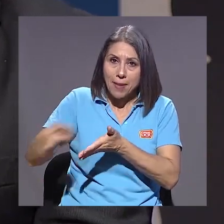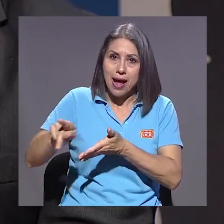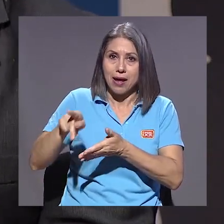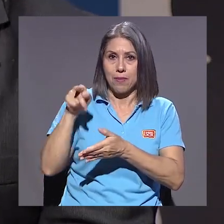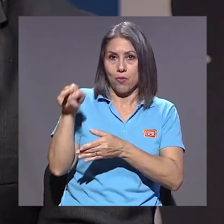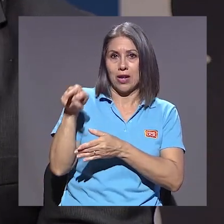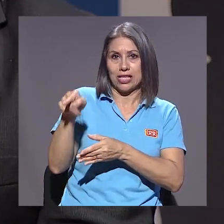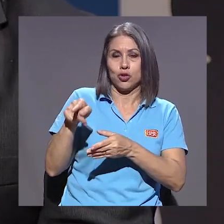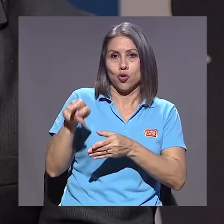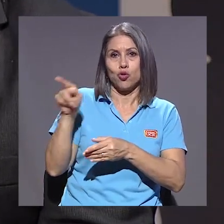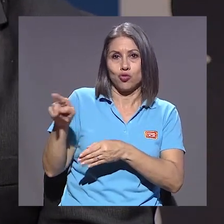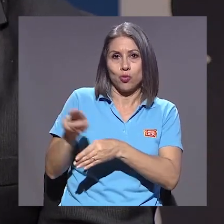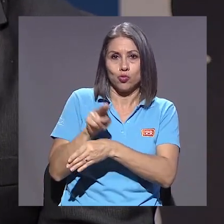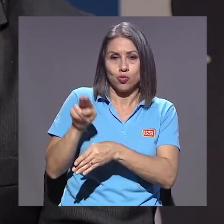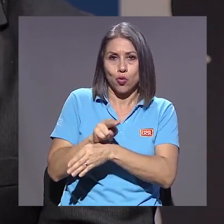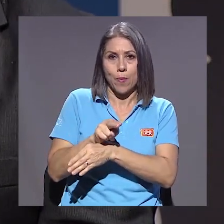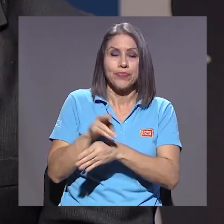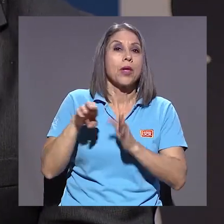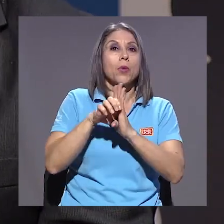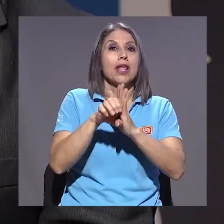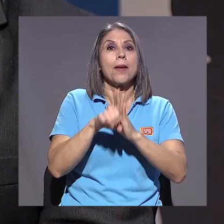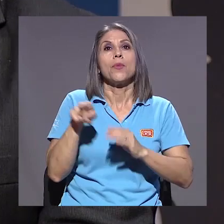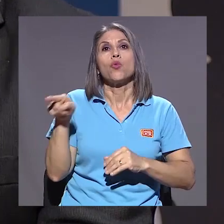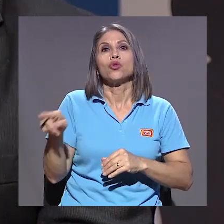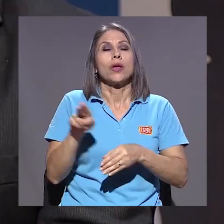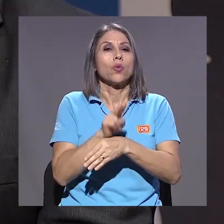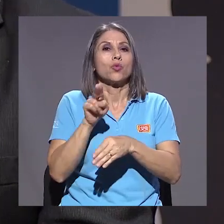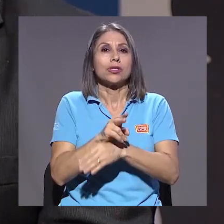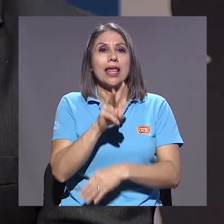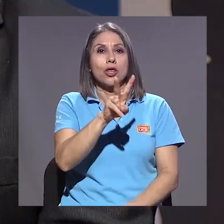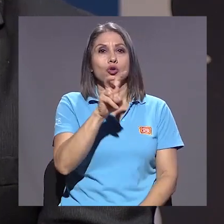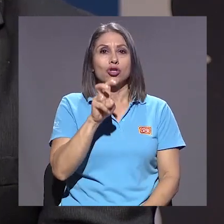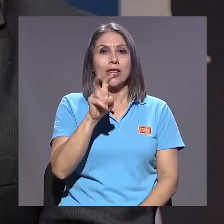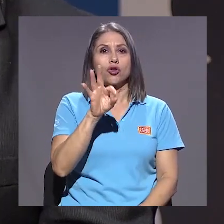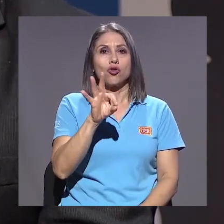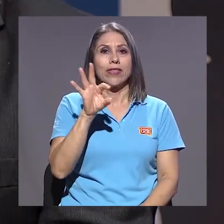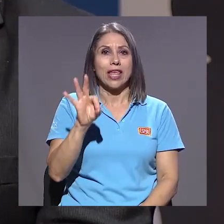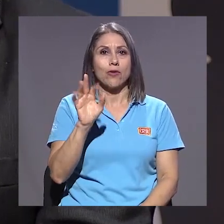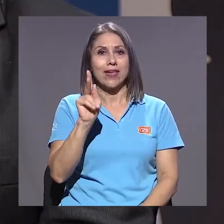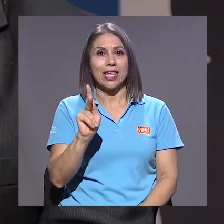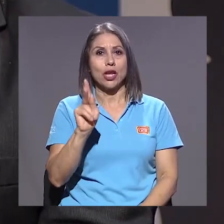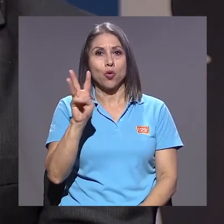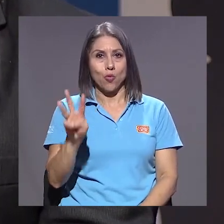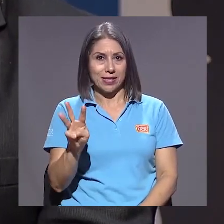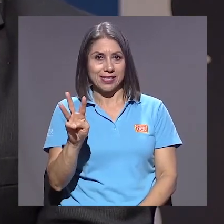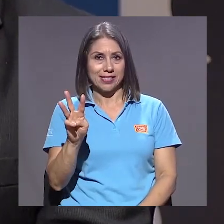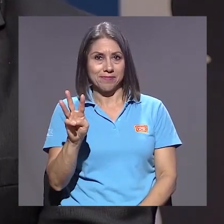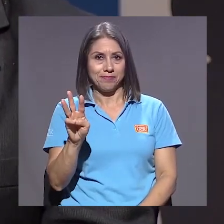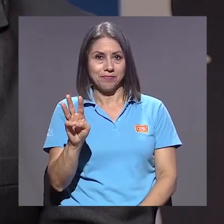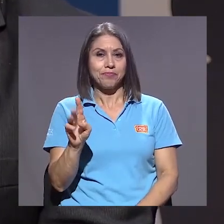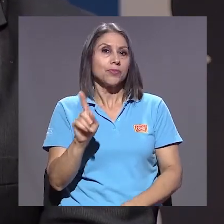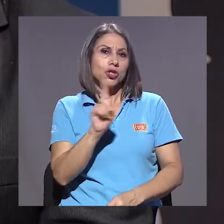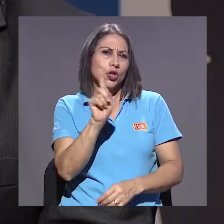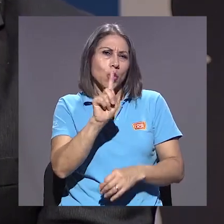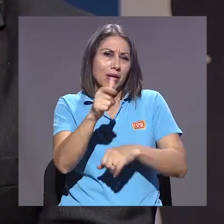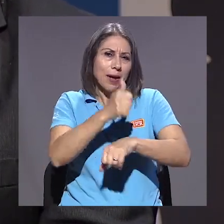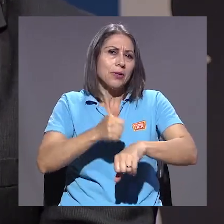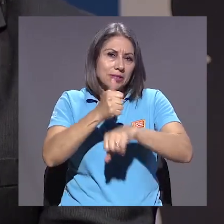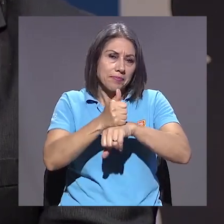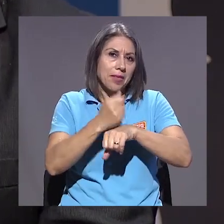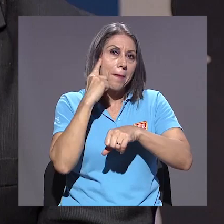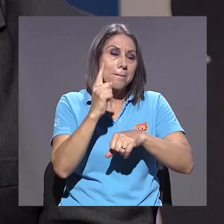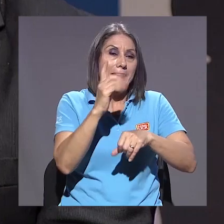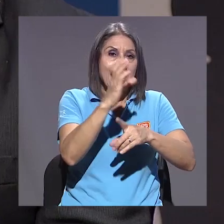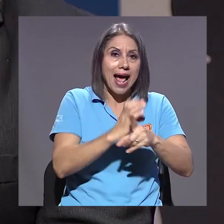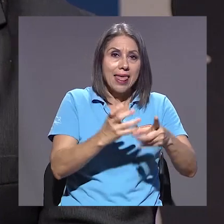brinca de 299, por ejemplo, que no es la que hemos establecido, porque para cada distribuidora es distinto,